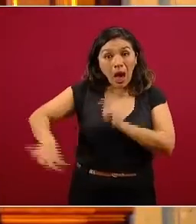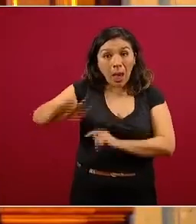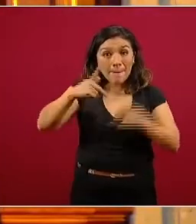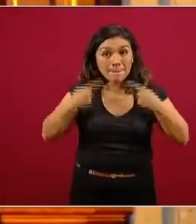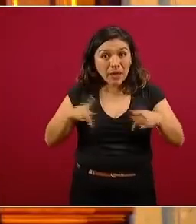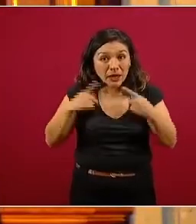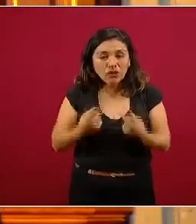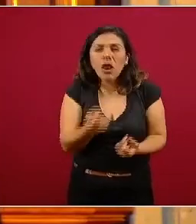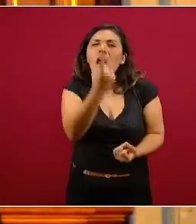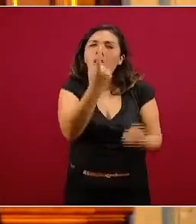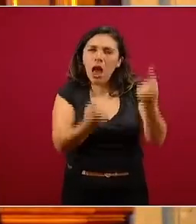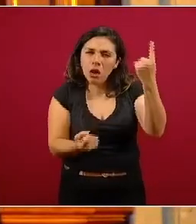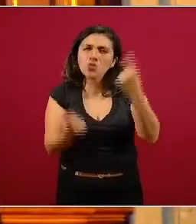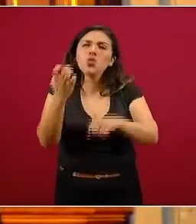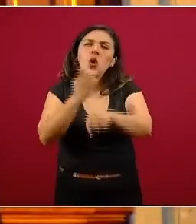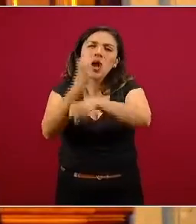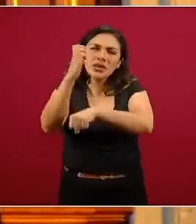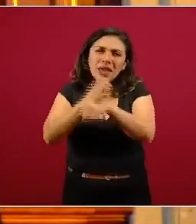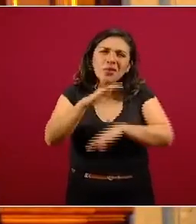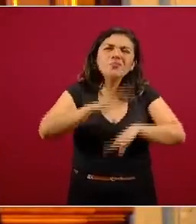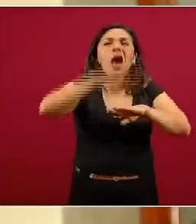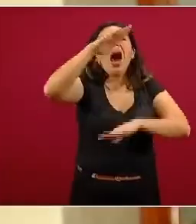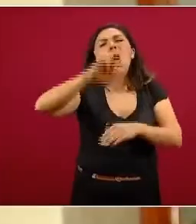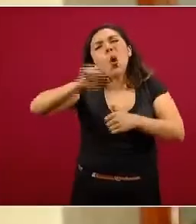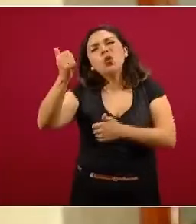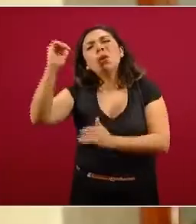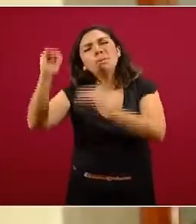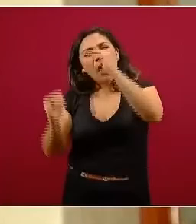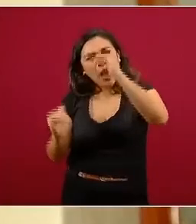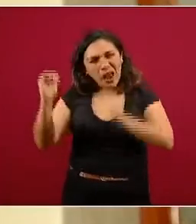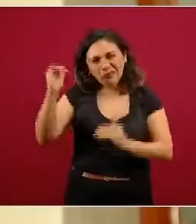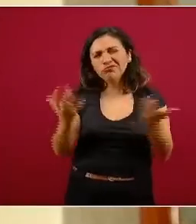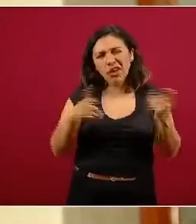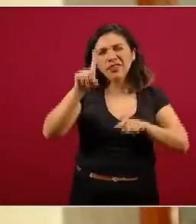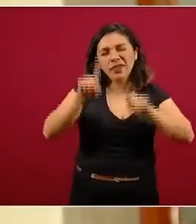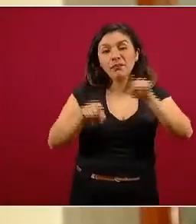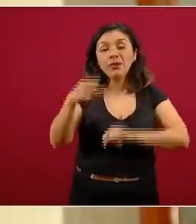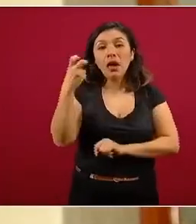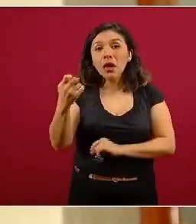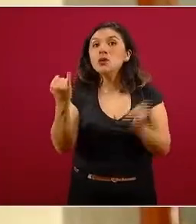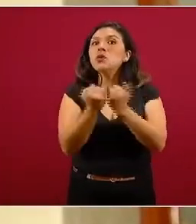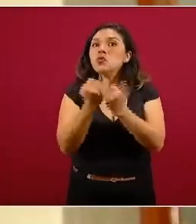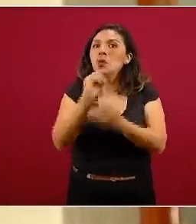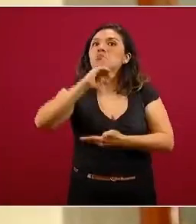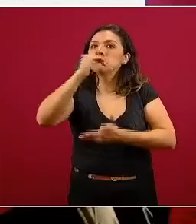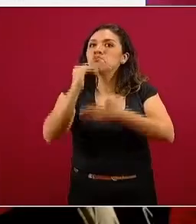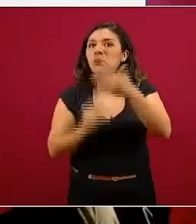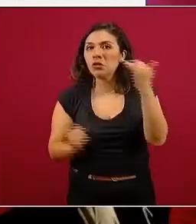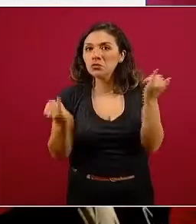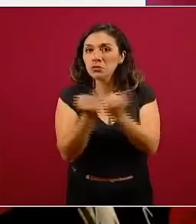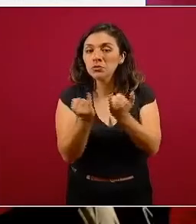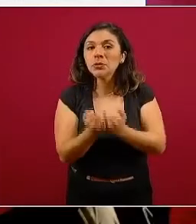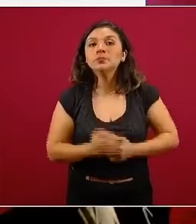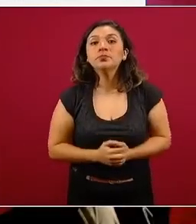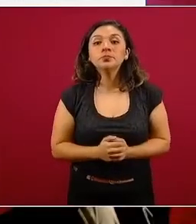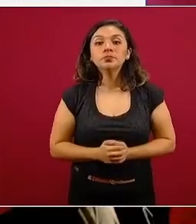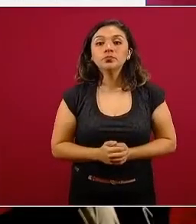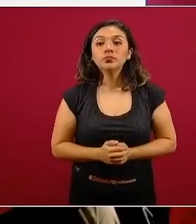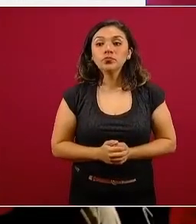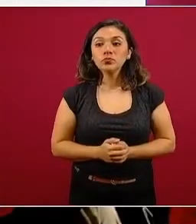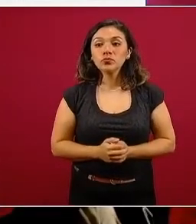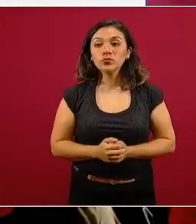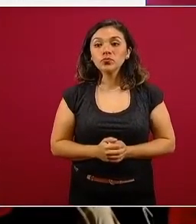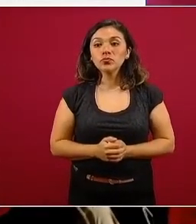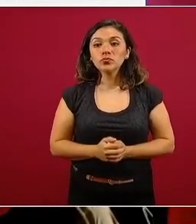unas entidades federativas más, en otras menos, también ha disminuido. Vamos a ver la